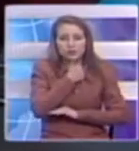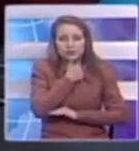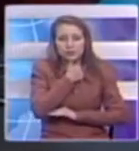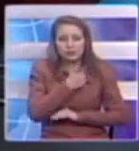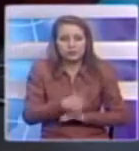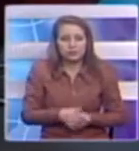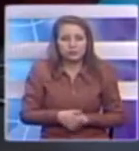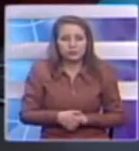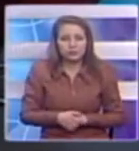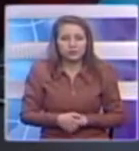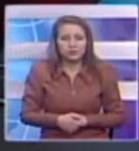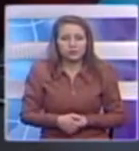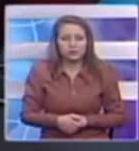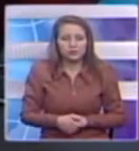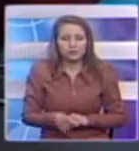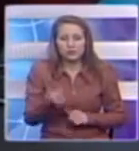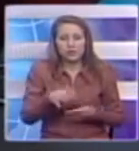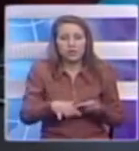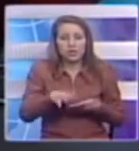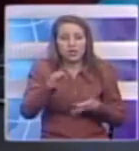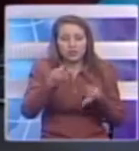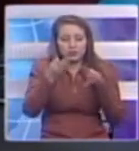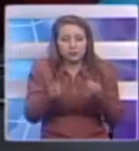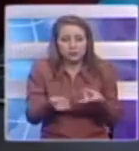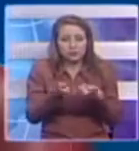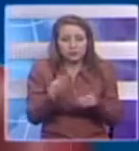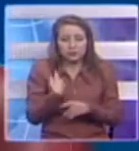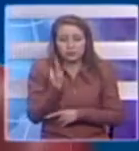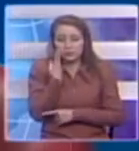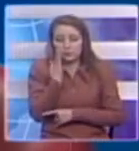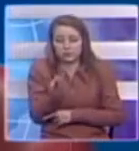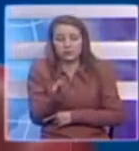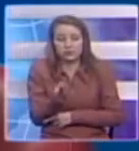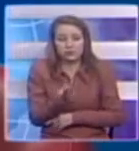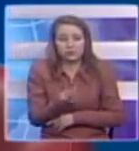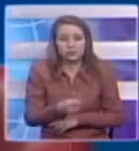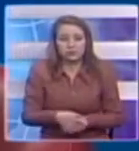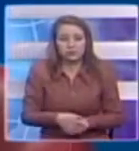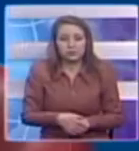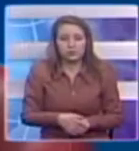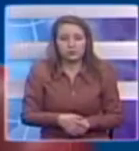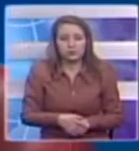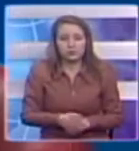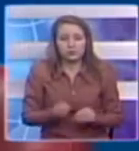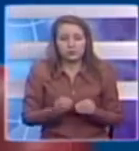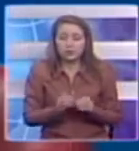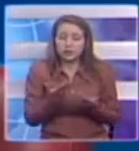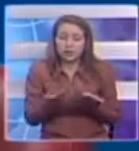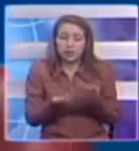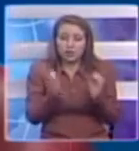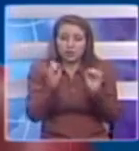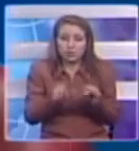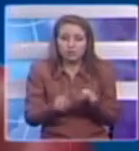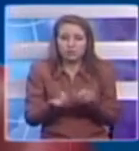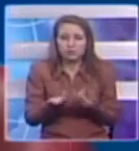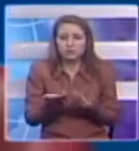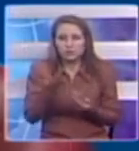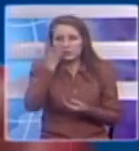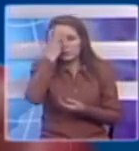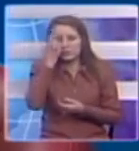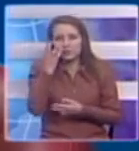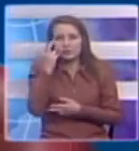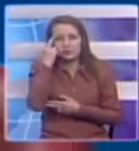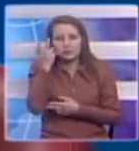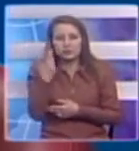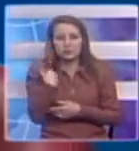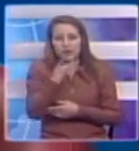delito se tipifica, y en este caso que hemos visto es muy probable que se deba de llegar a